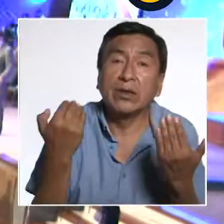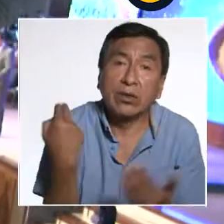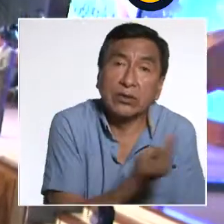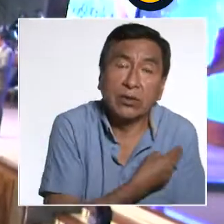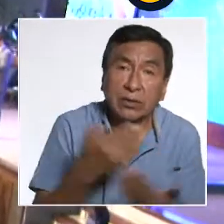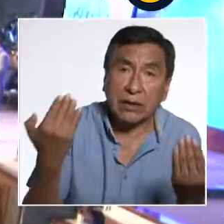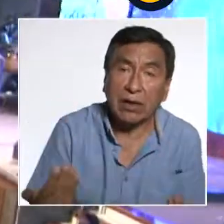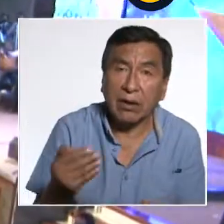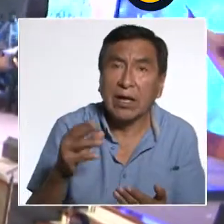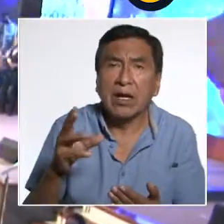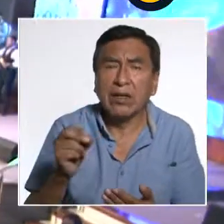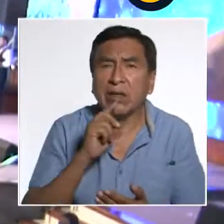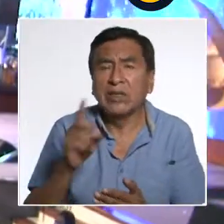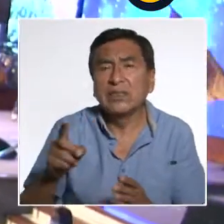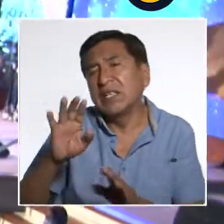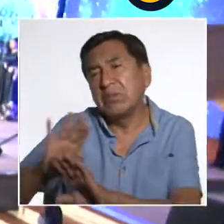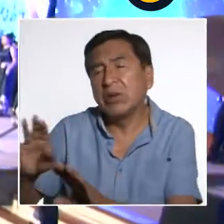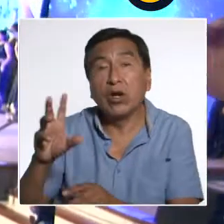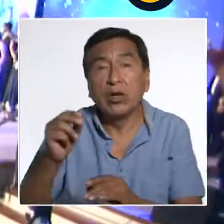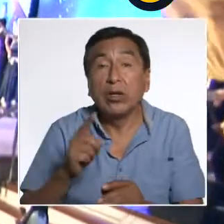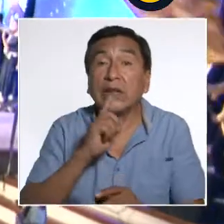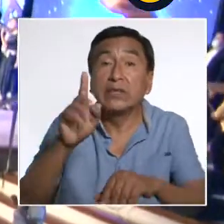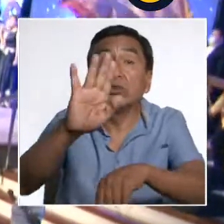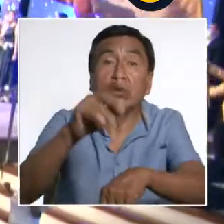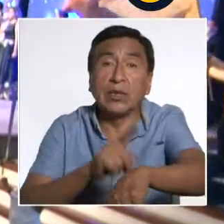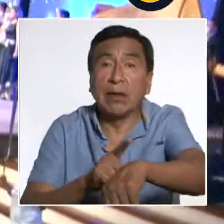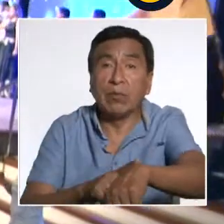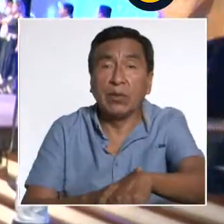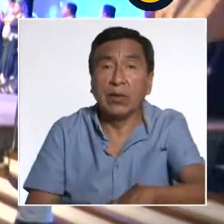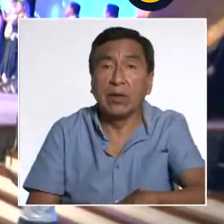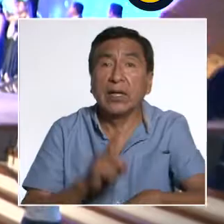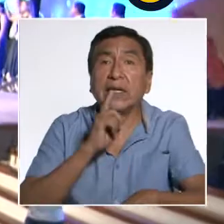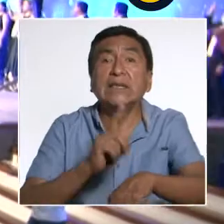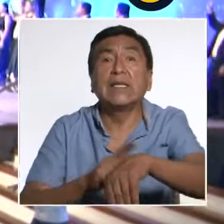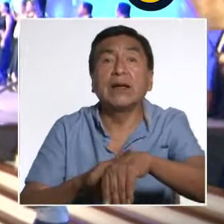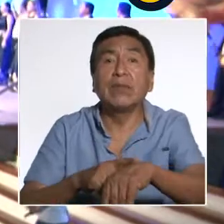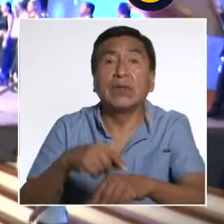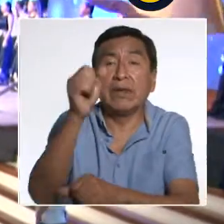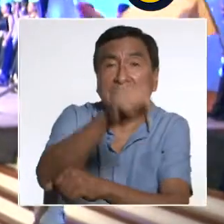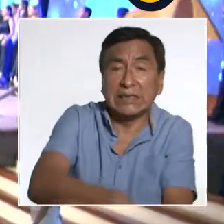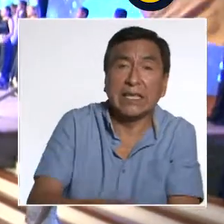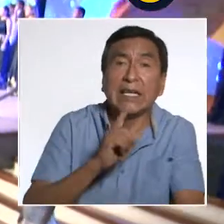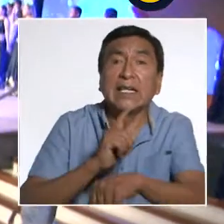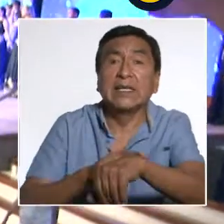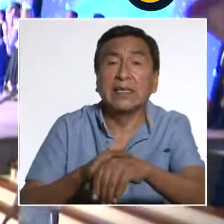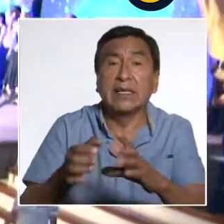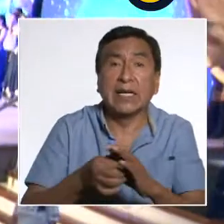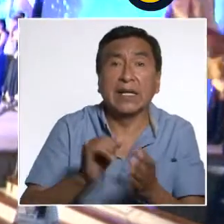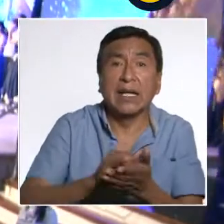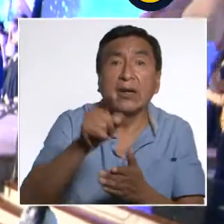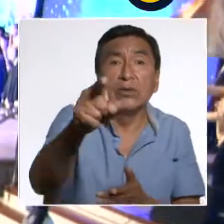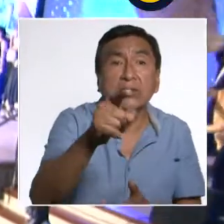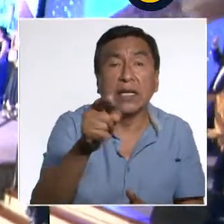sea indiferente. Es el tiempo de que usted declare, es el tiempo de que usted grite, es el tiempo de que usted